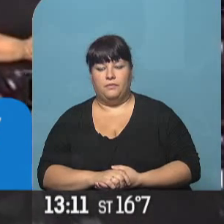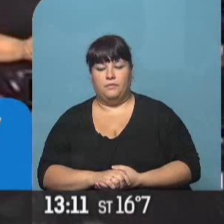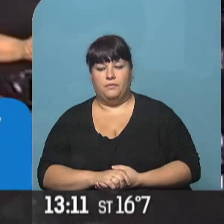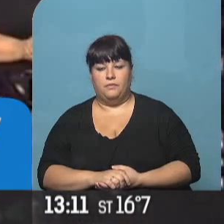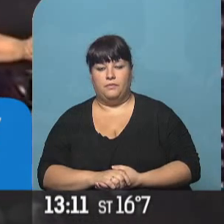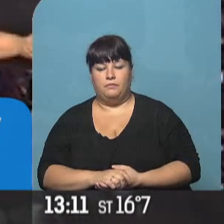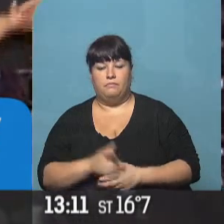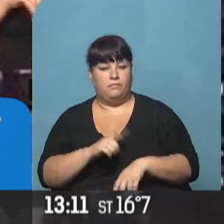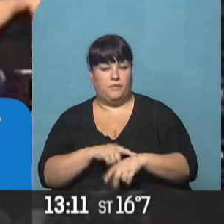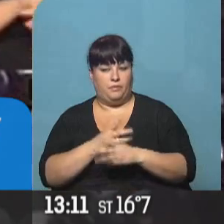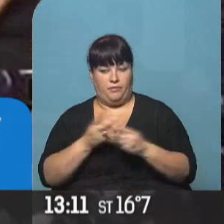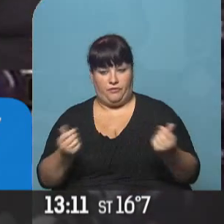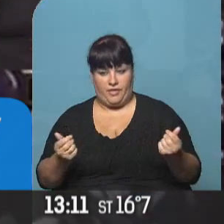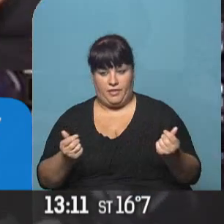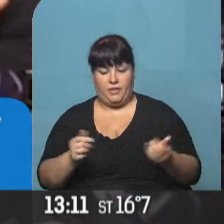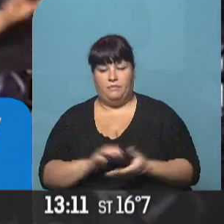Tiempo.